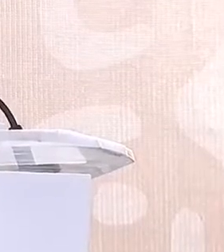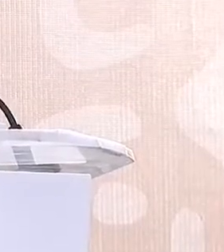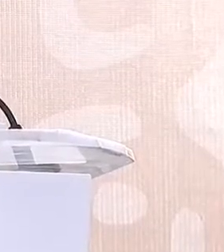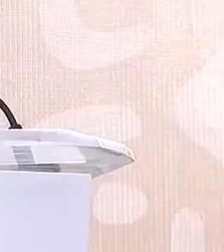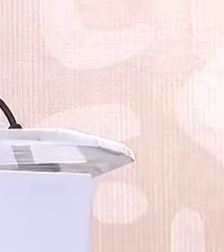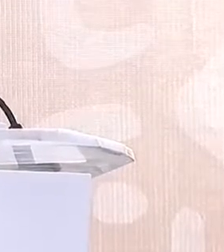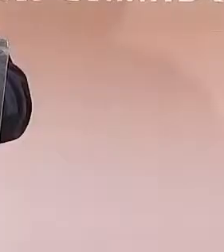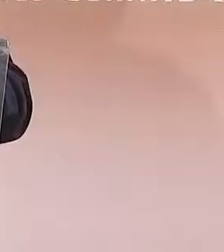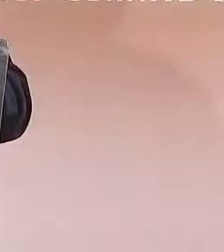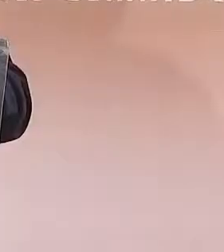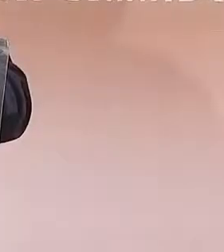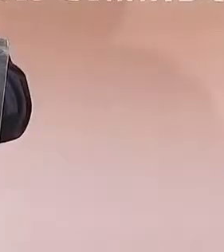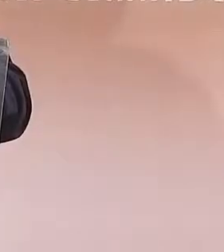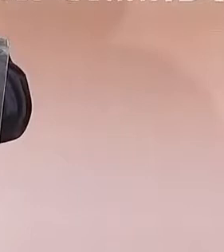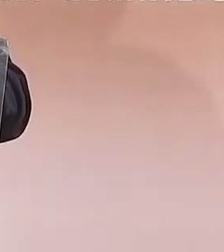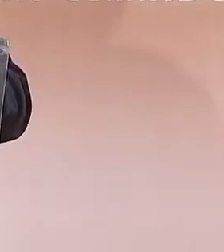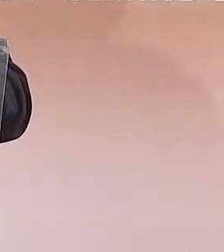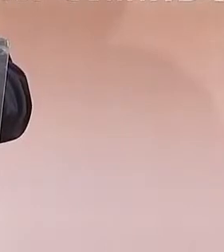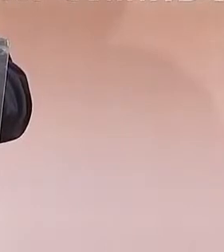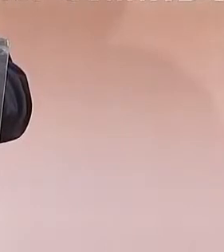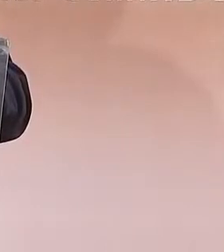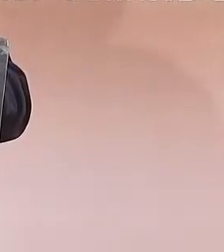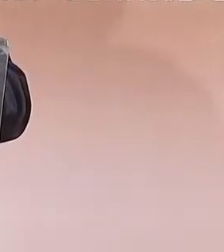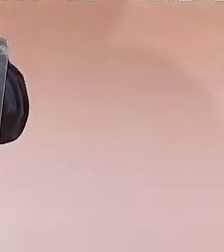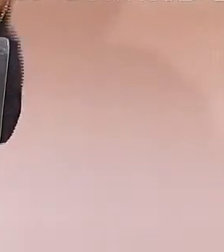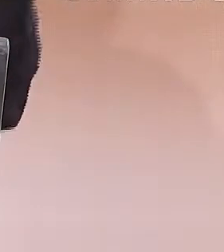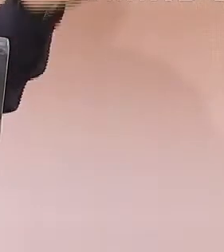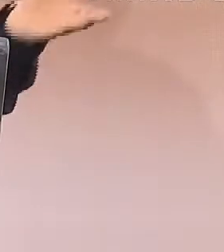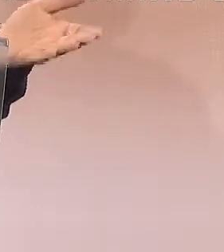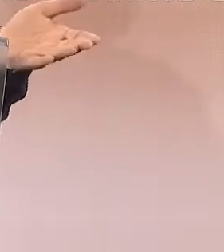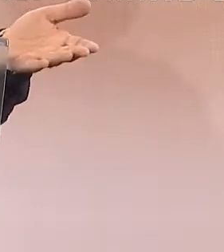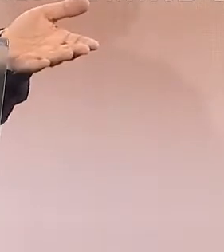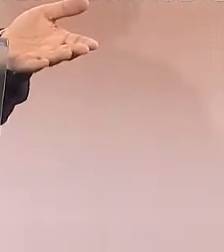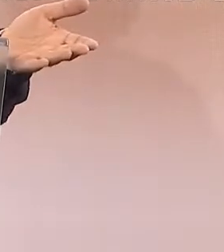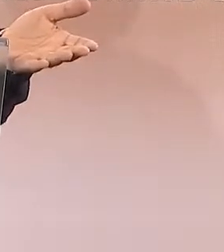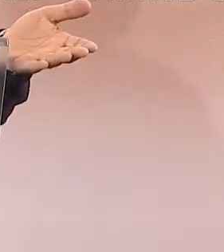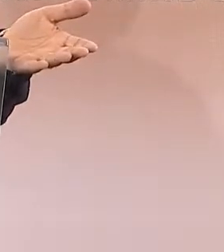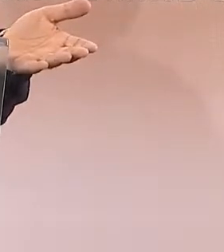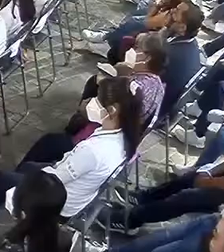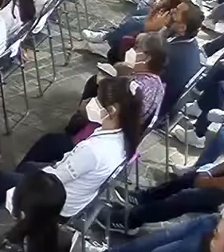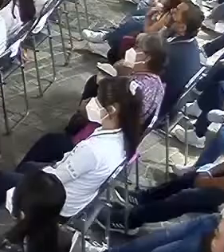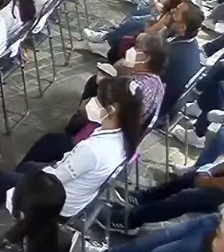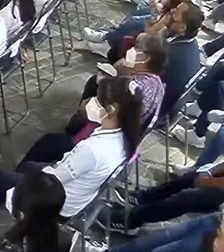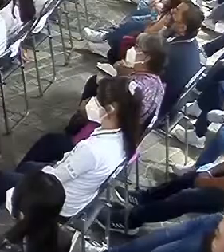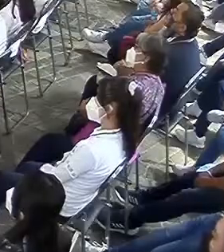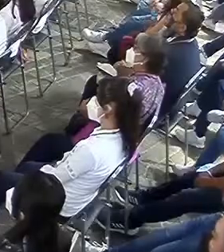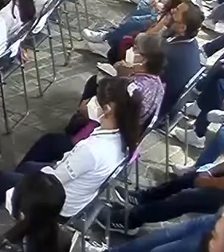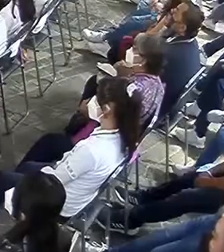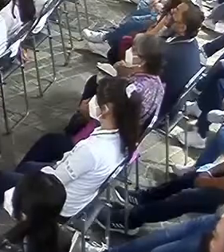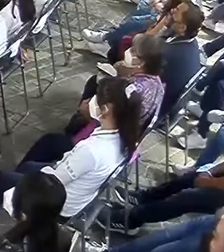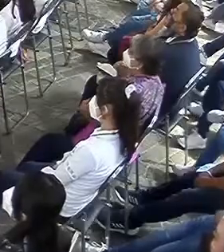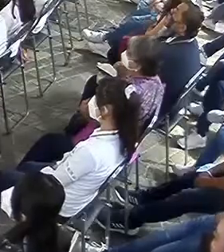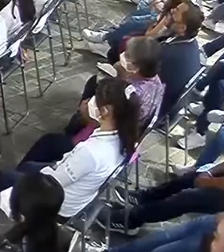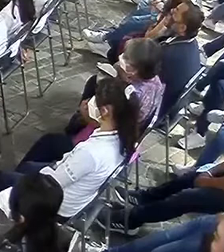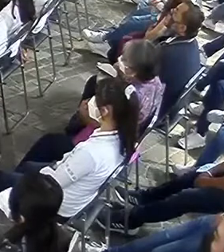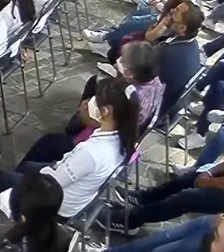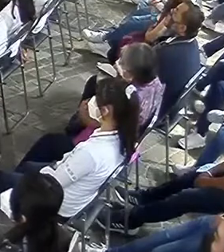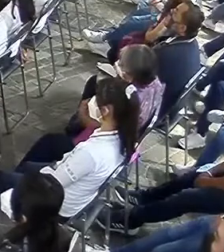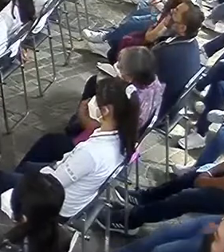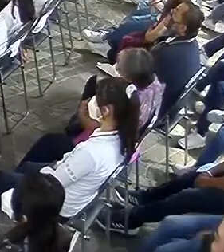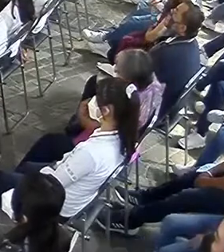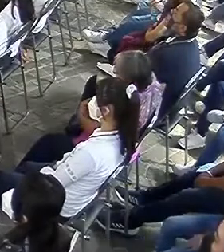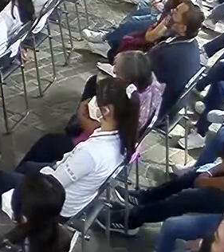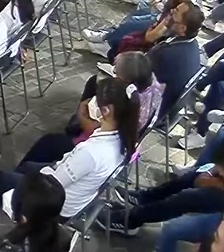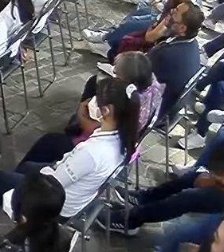me gustaría que escucháramos una reflexión sobre la lectura de Beatriz Gutiérrez Müller. ¿Les parece? Sí. La escuchemos